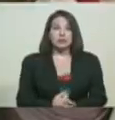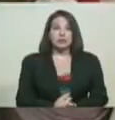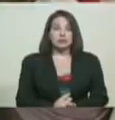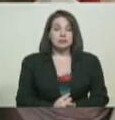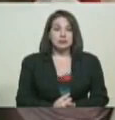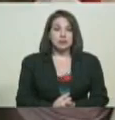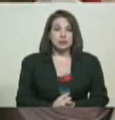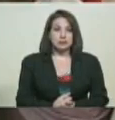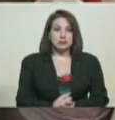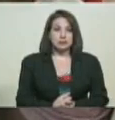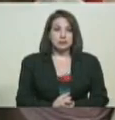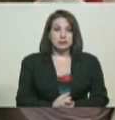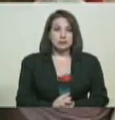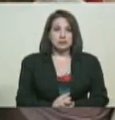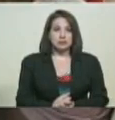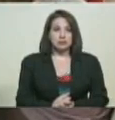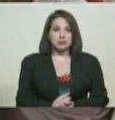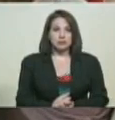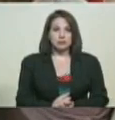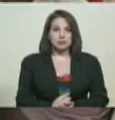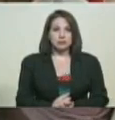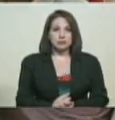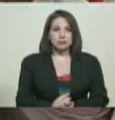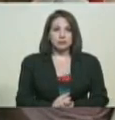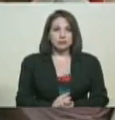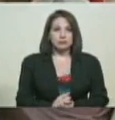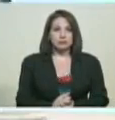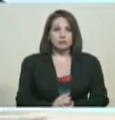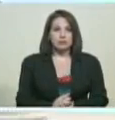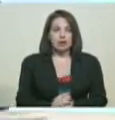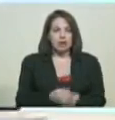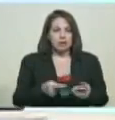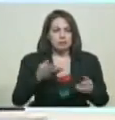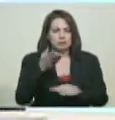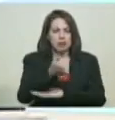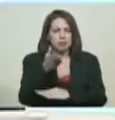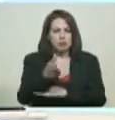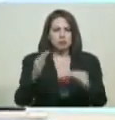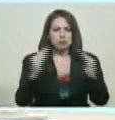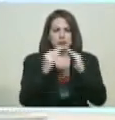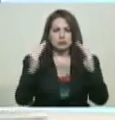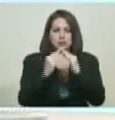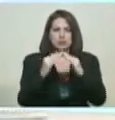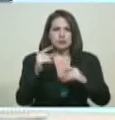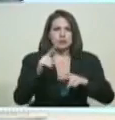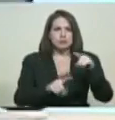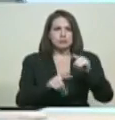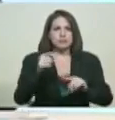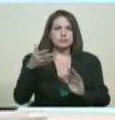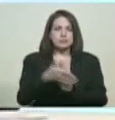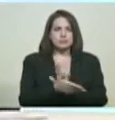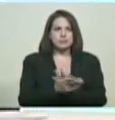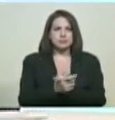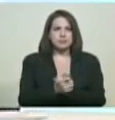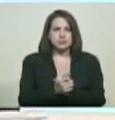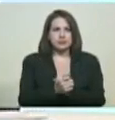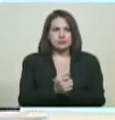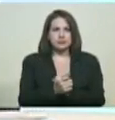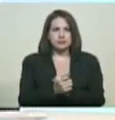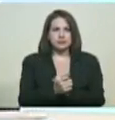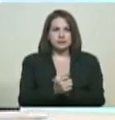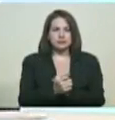en su lugar de vivienda para atenderlo para convocarlo